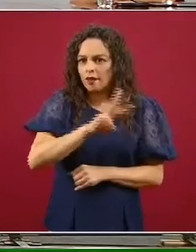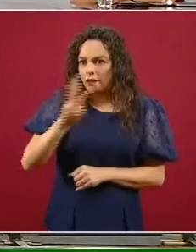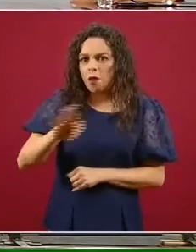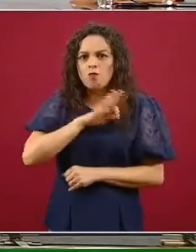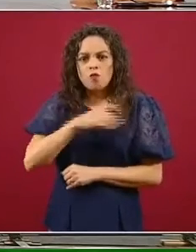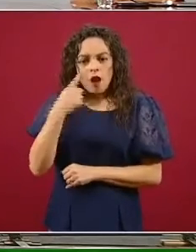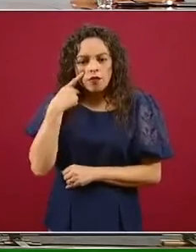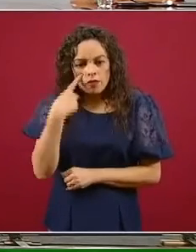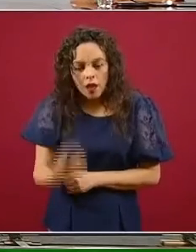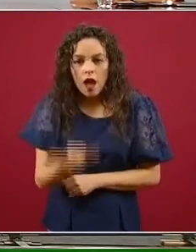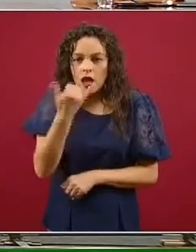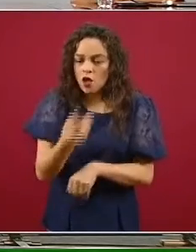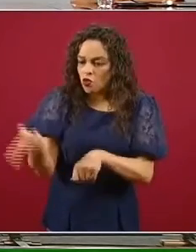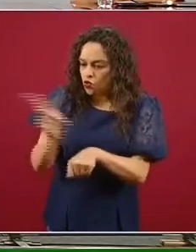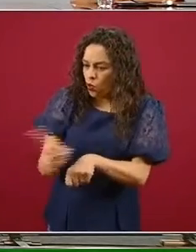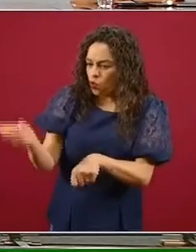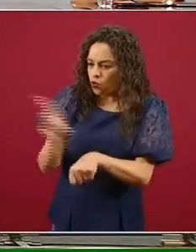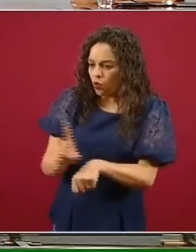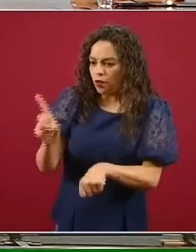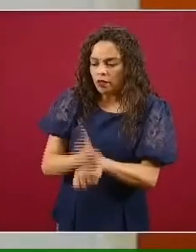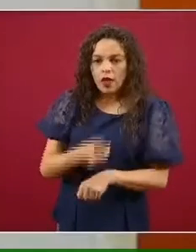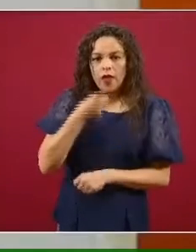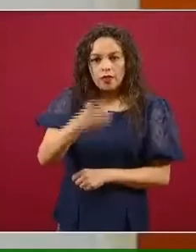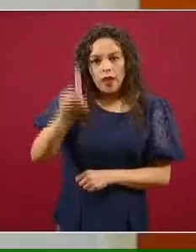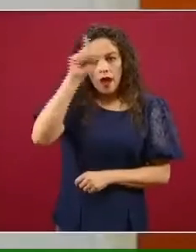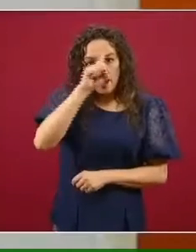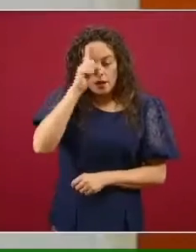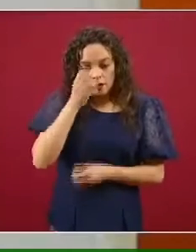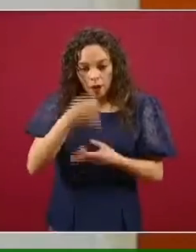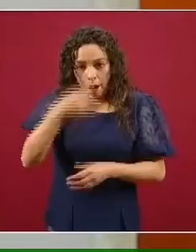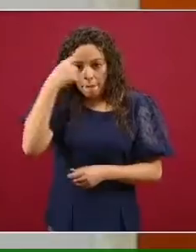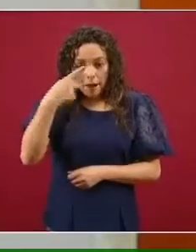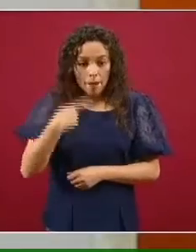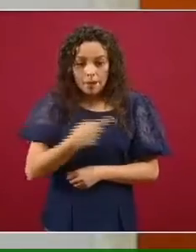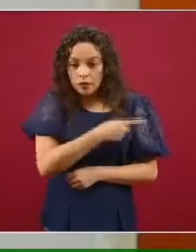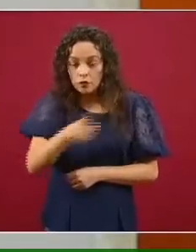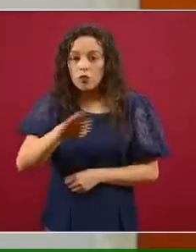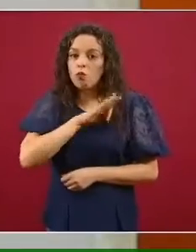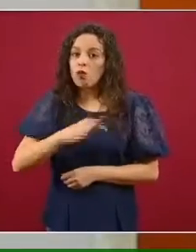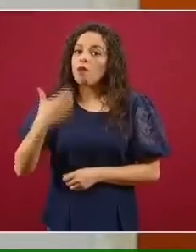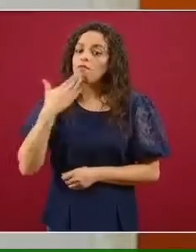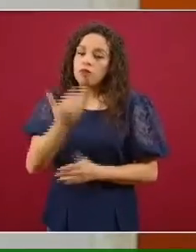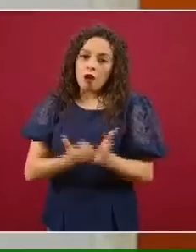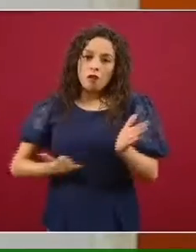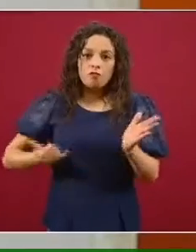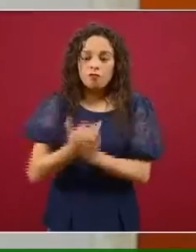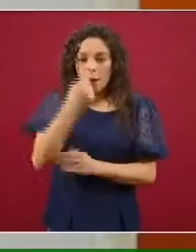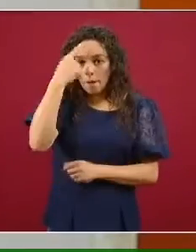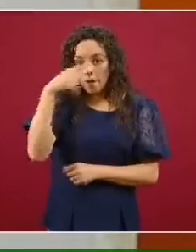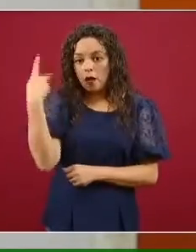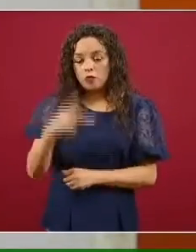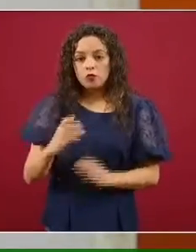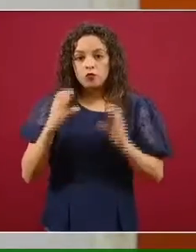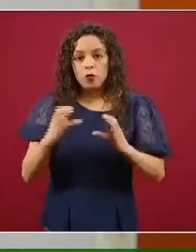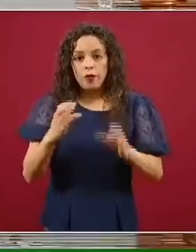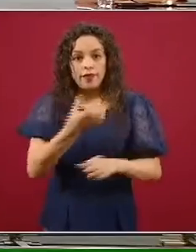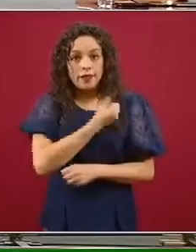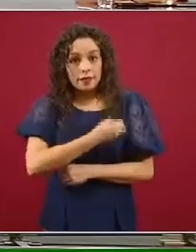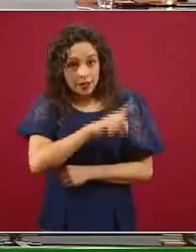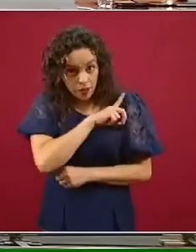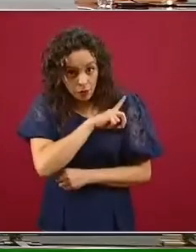las personas pues puedan tomar las mejores decisiones en términos de su propia salud.